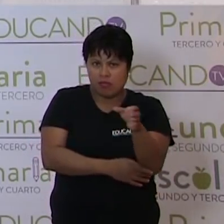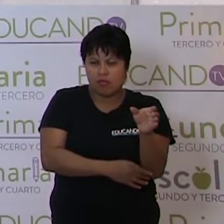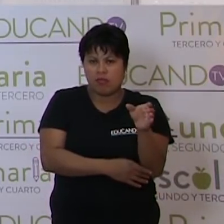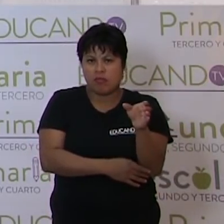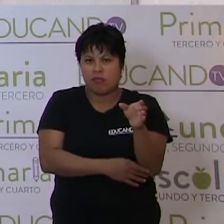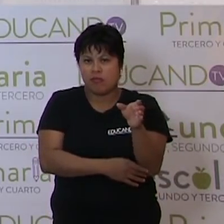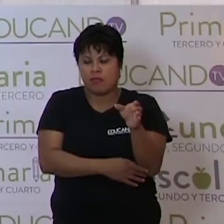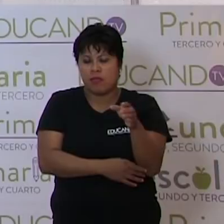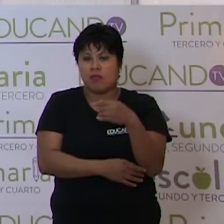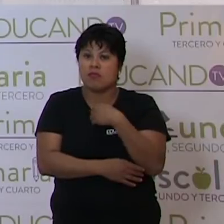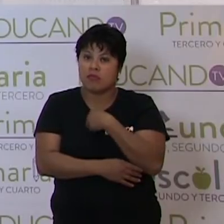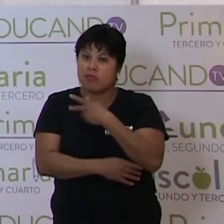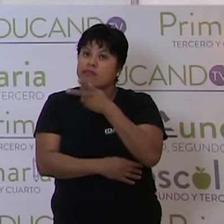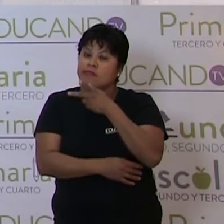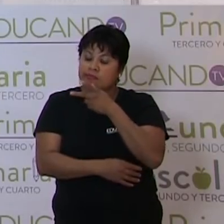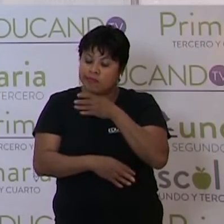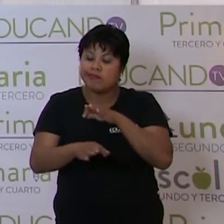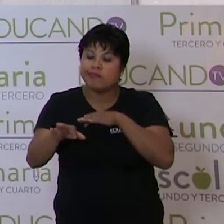a trabajar